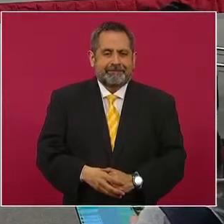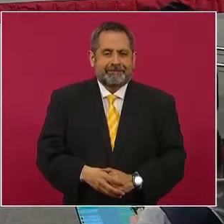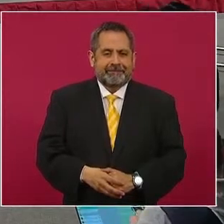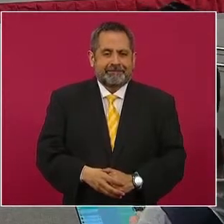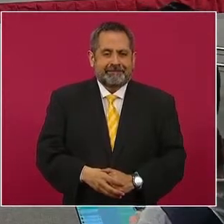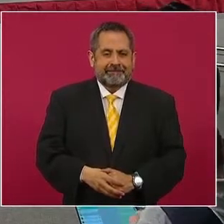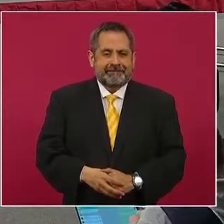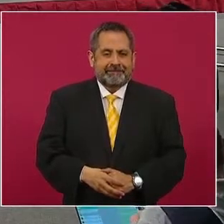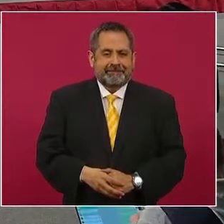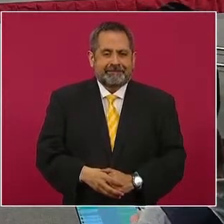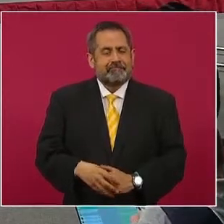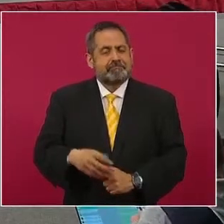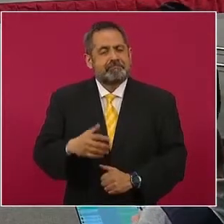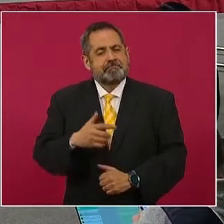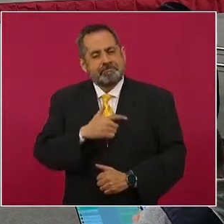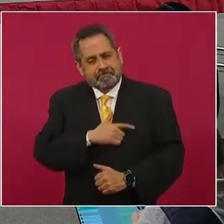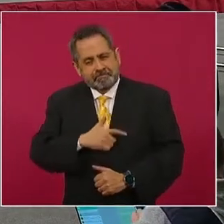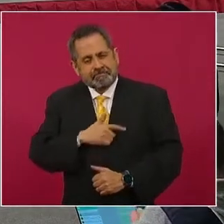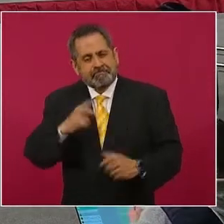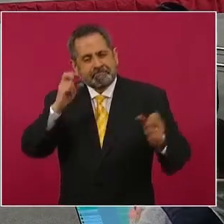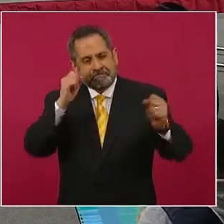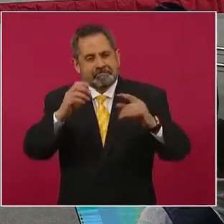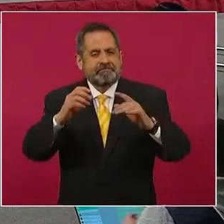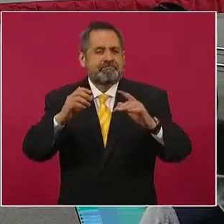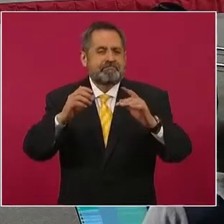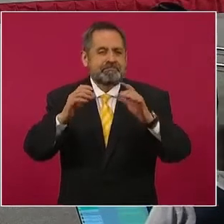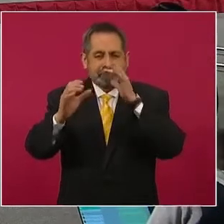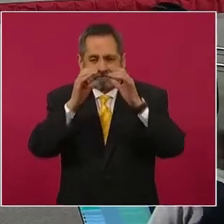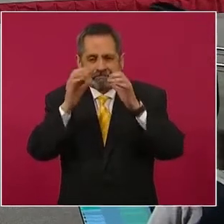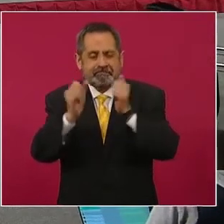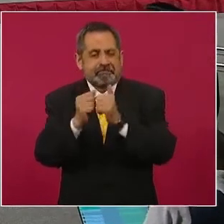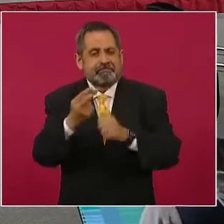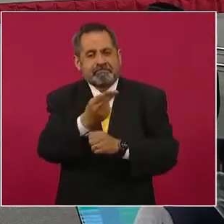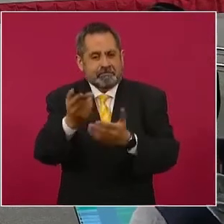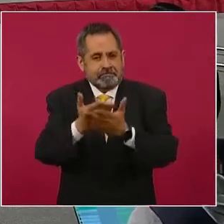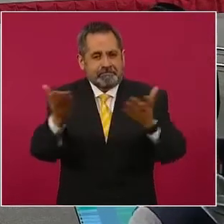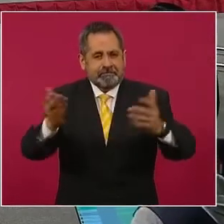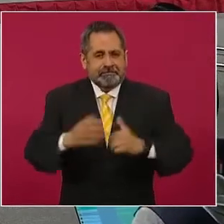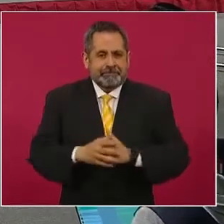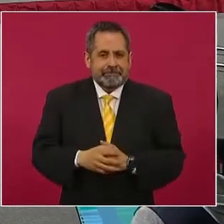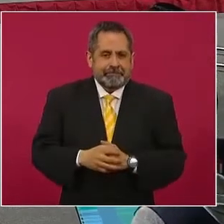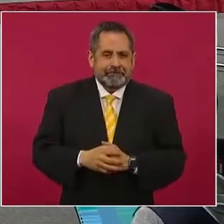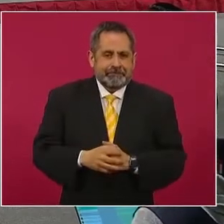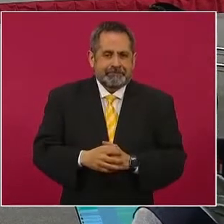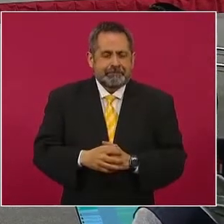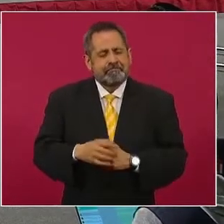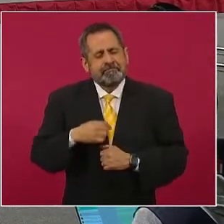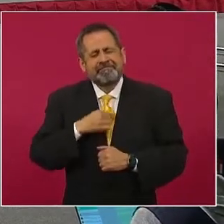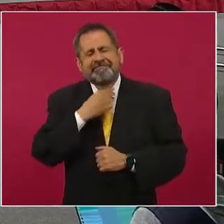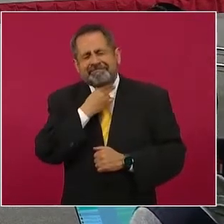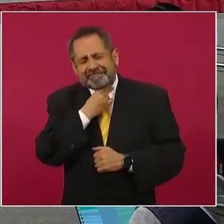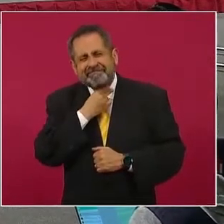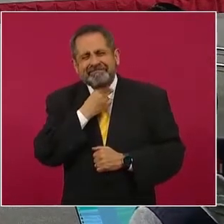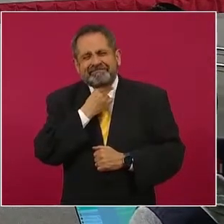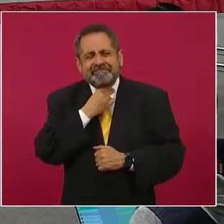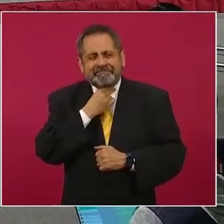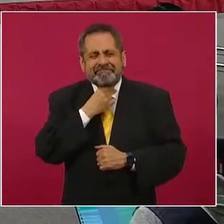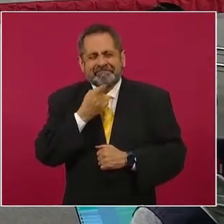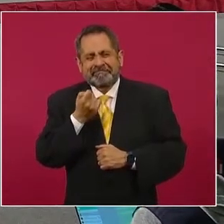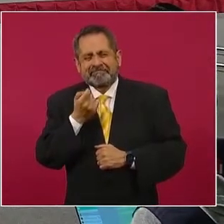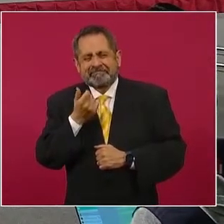Me da gusto poderme comunicar con ustedes, estoy ronco, afónico,